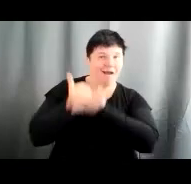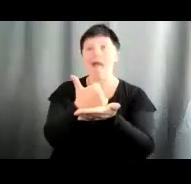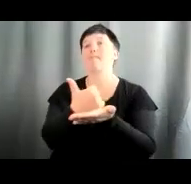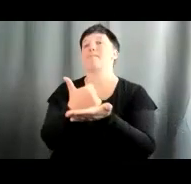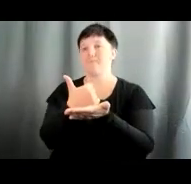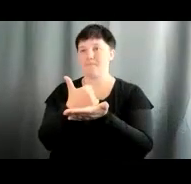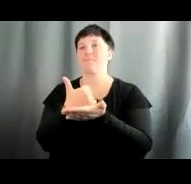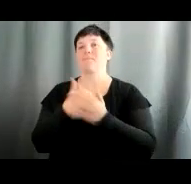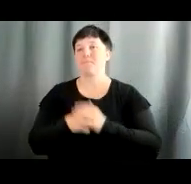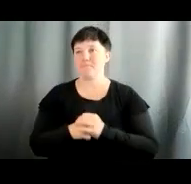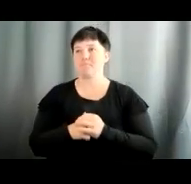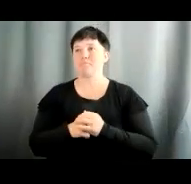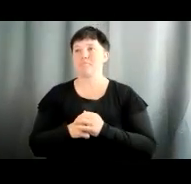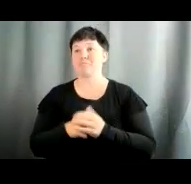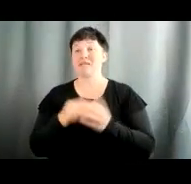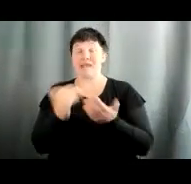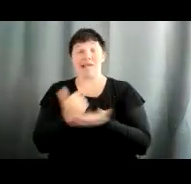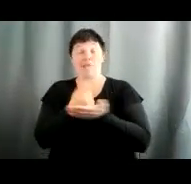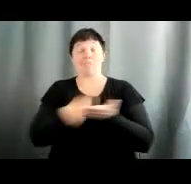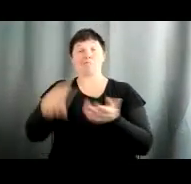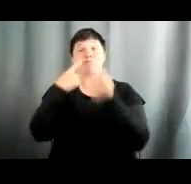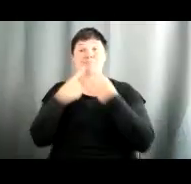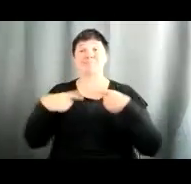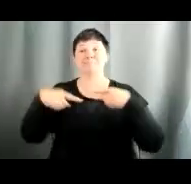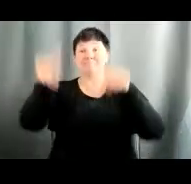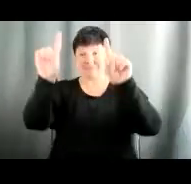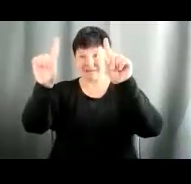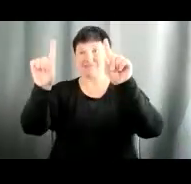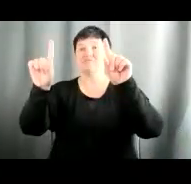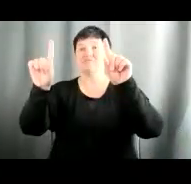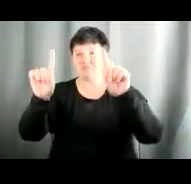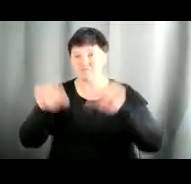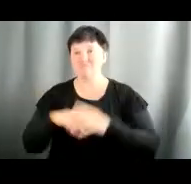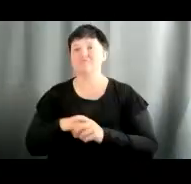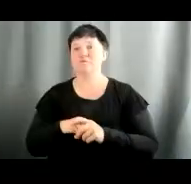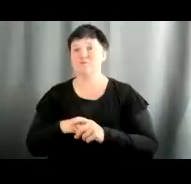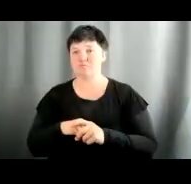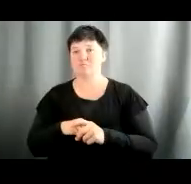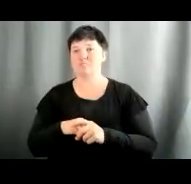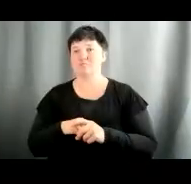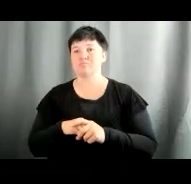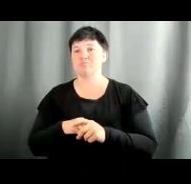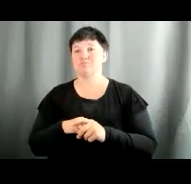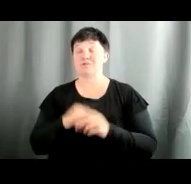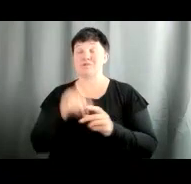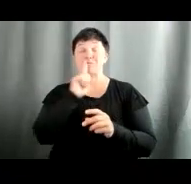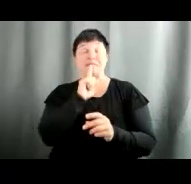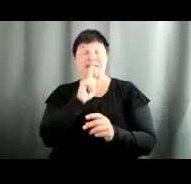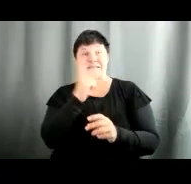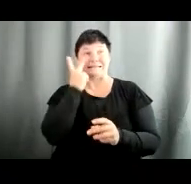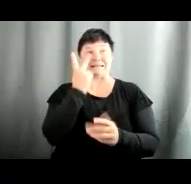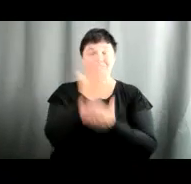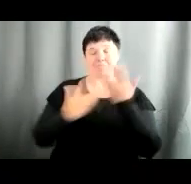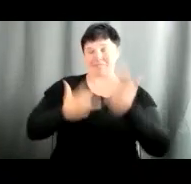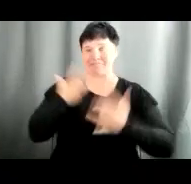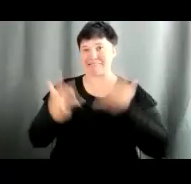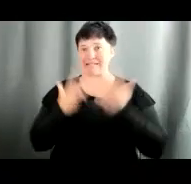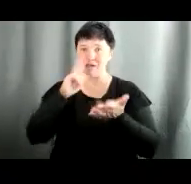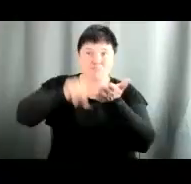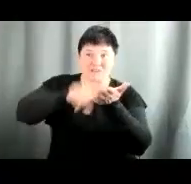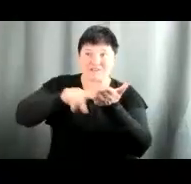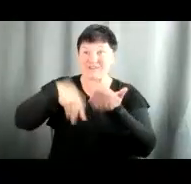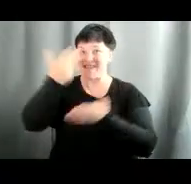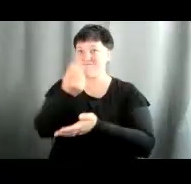para que logren comprenderlo exitosamente. Esperamos que vean algunas investigaciones interesantes en los próximos